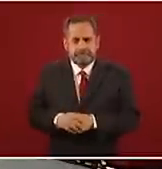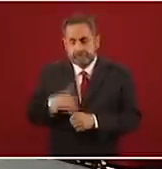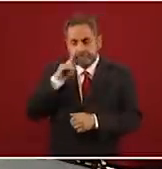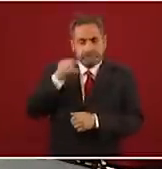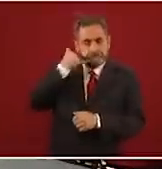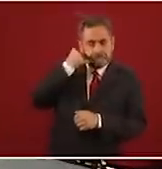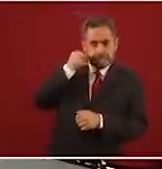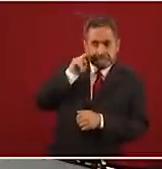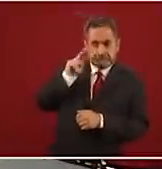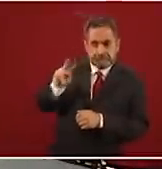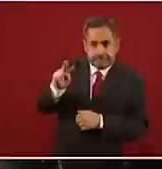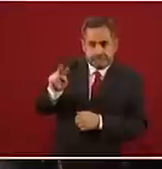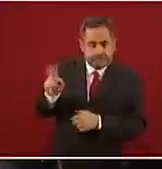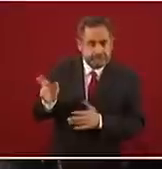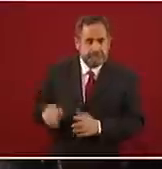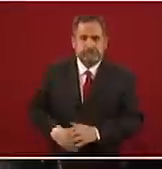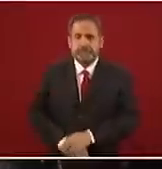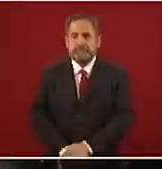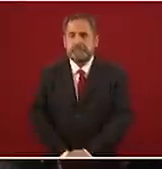teléfono.